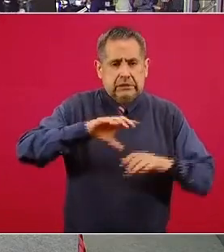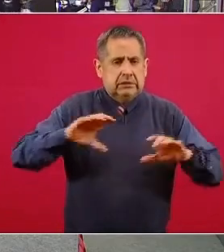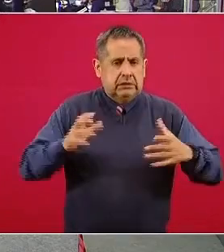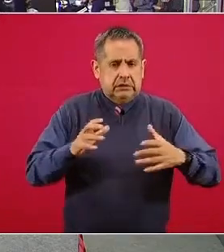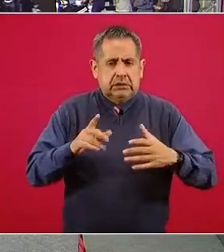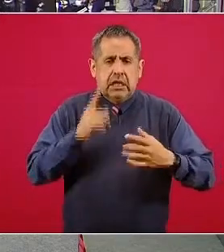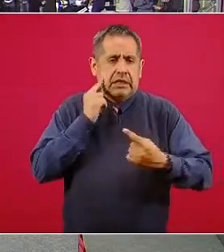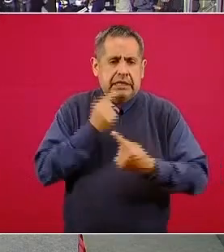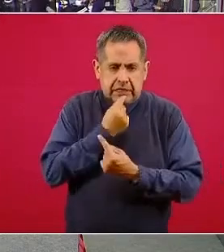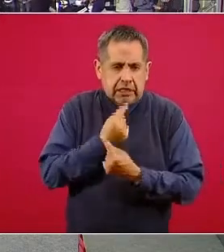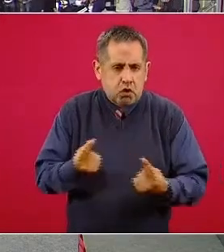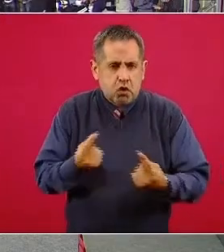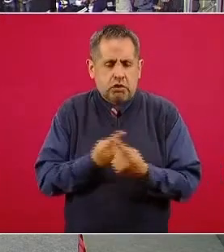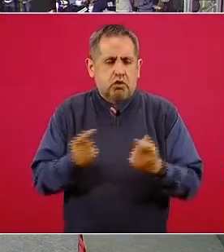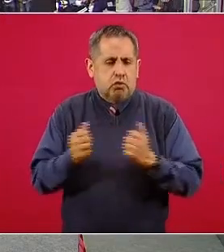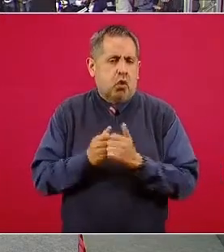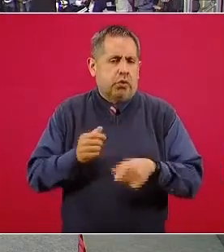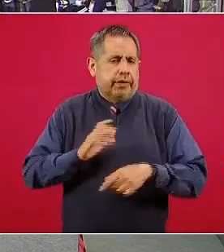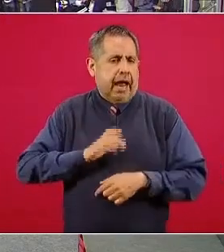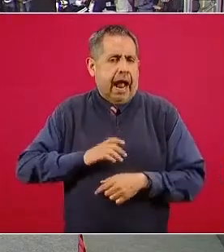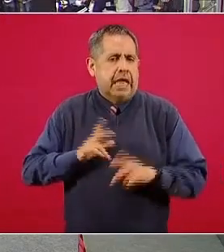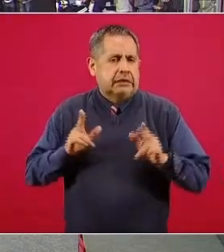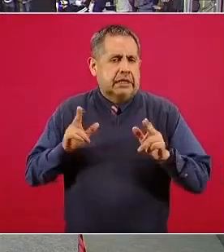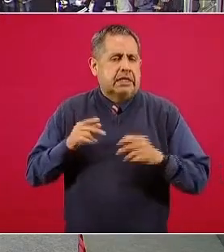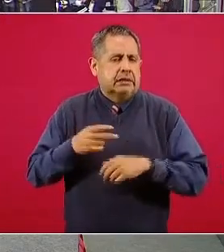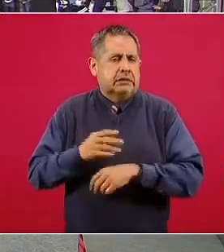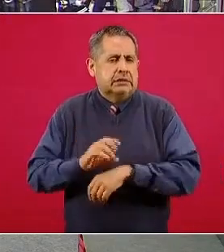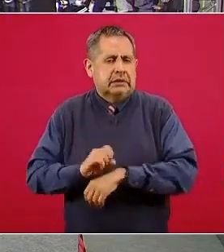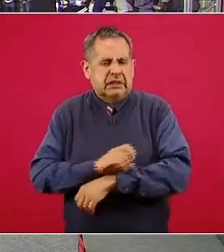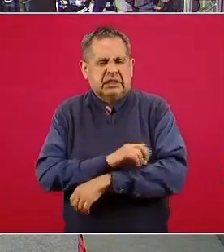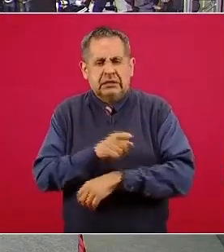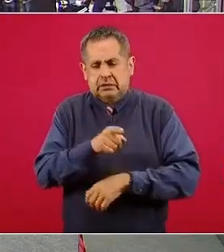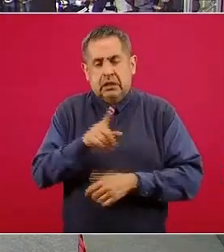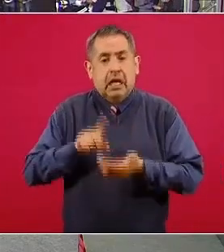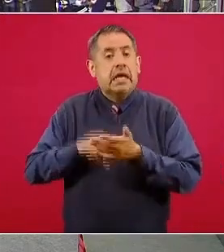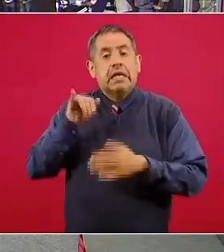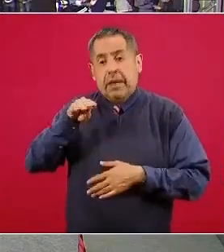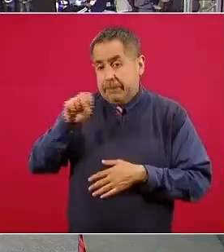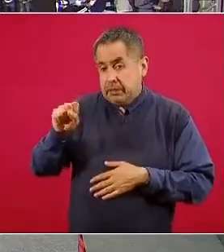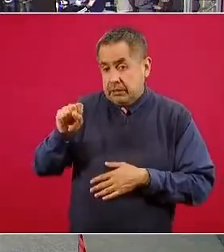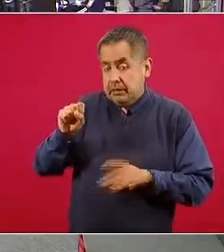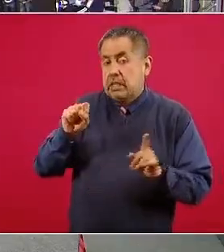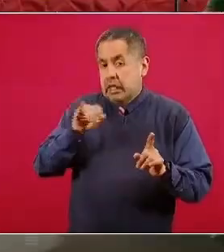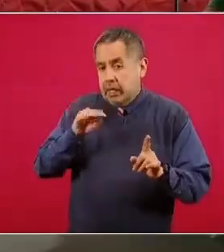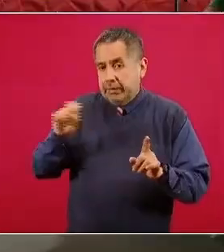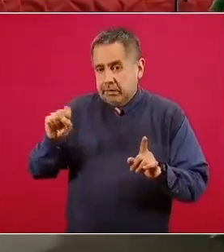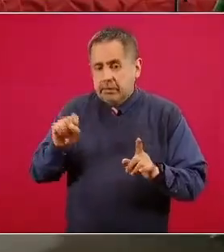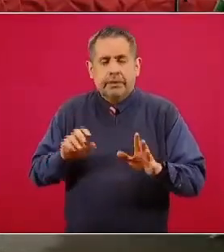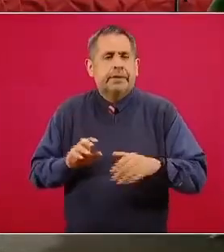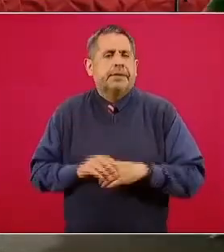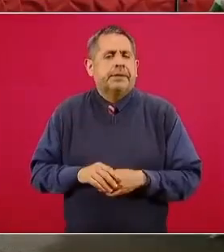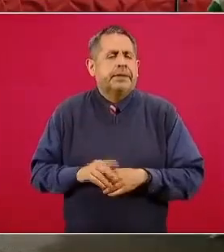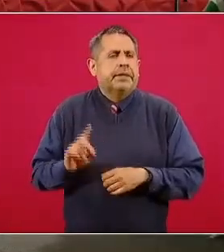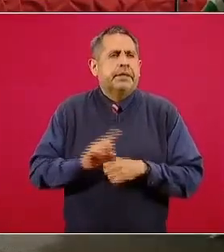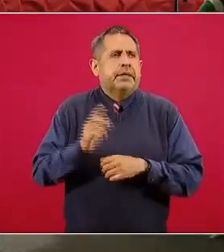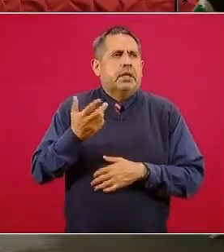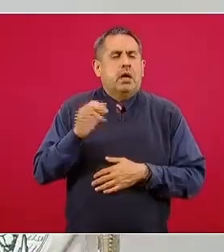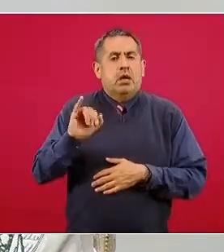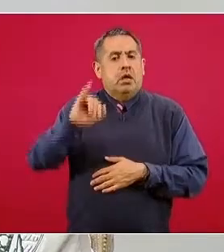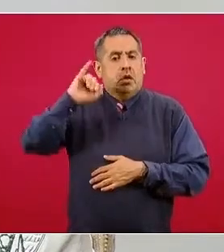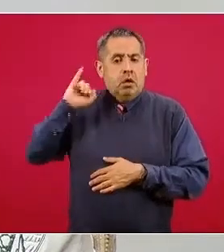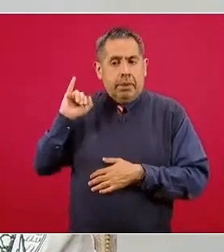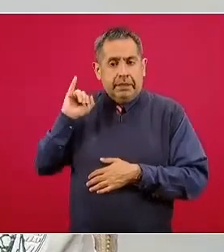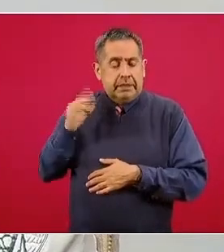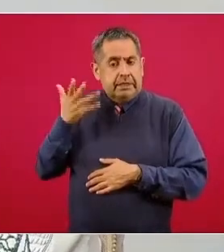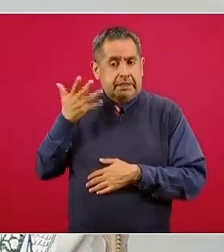de niñas y de niños con cáncer que se atienden en el Seguro Social. Desde el día jueves